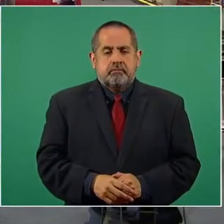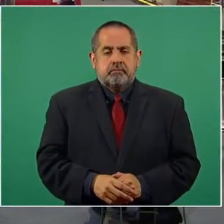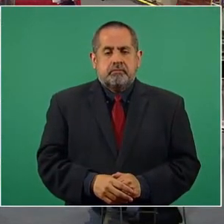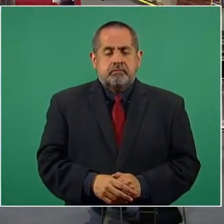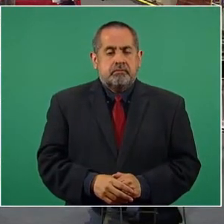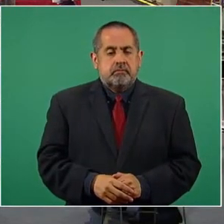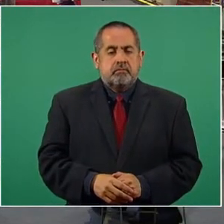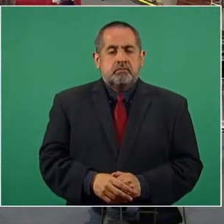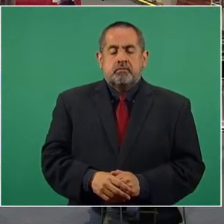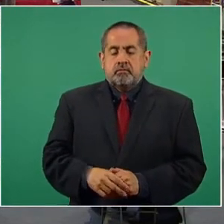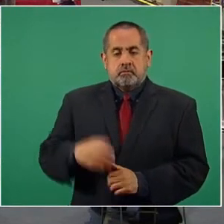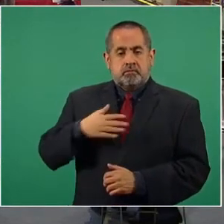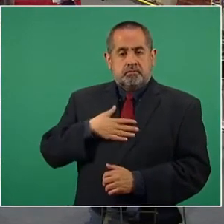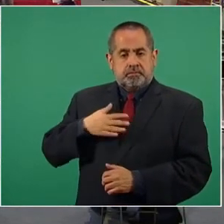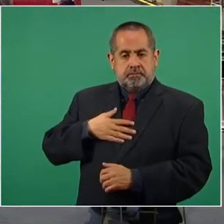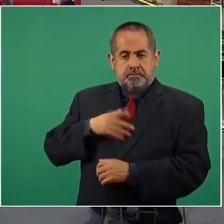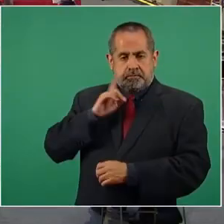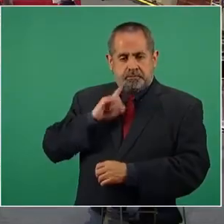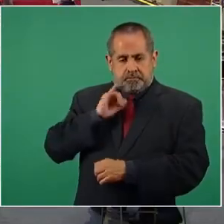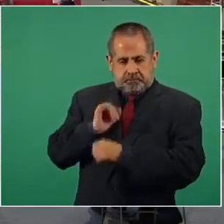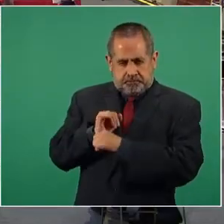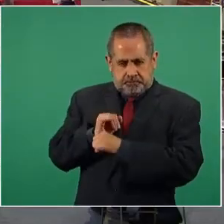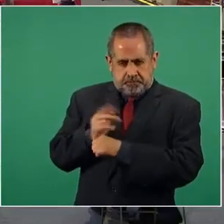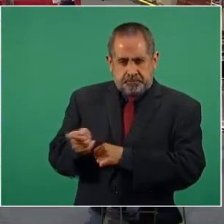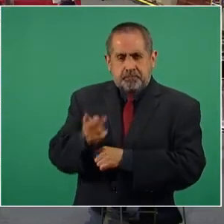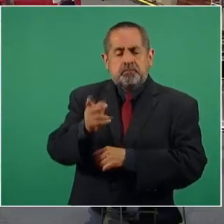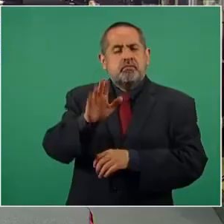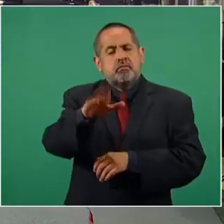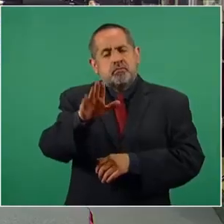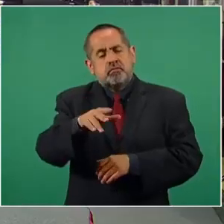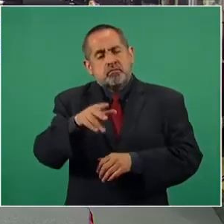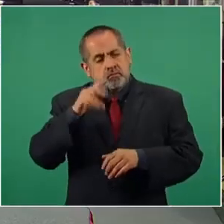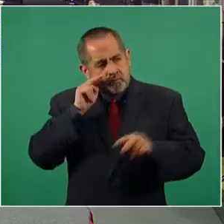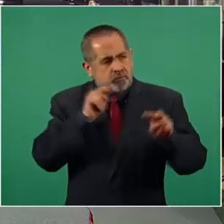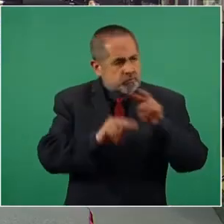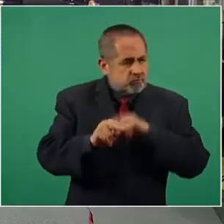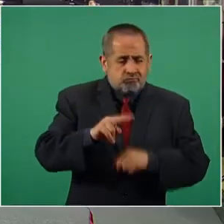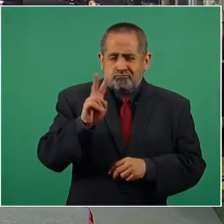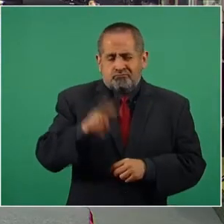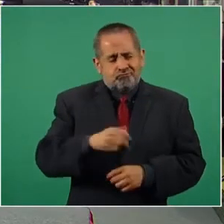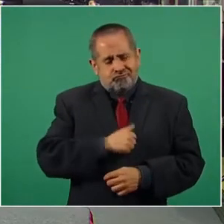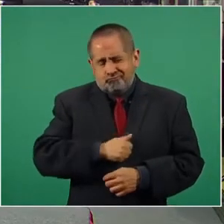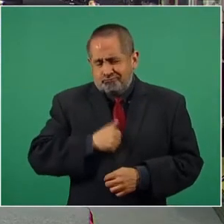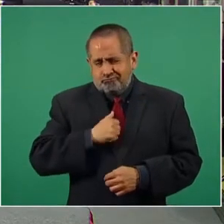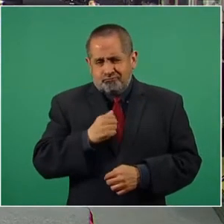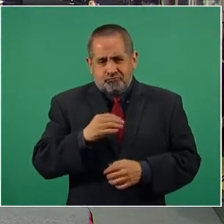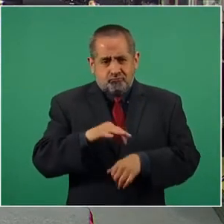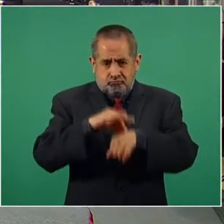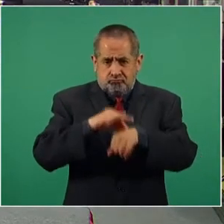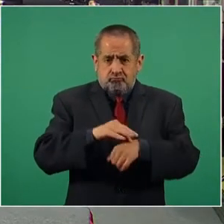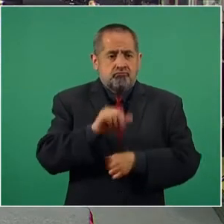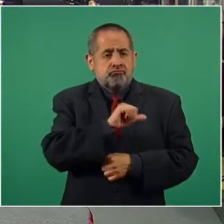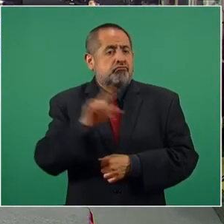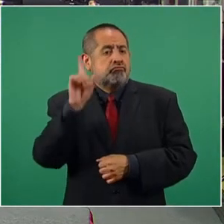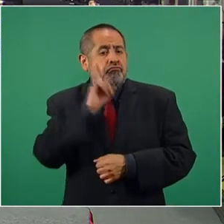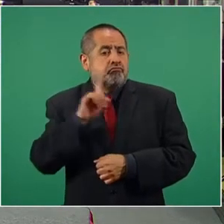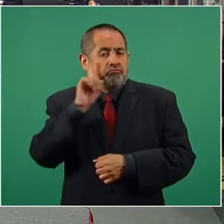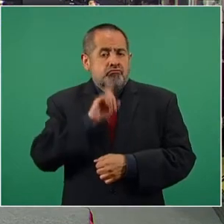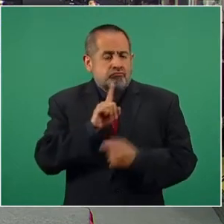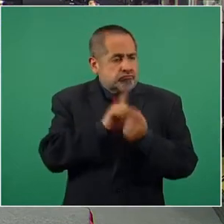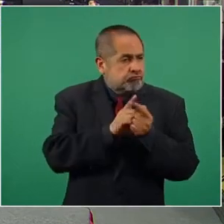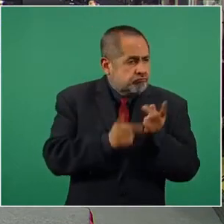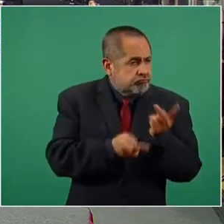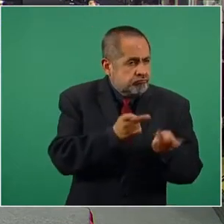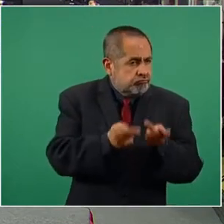región, presidente, y es muy lamentable recoger los testimonios de las mujeres principalmente,